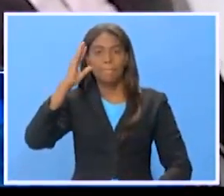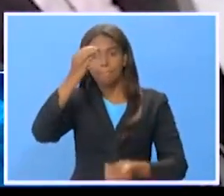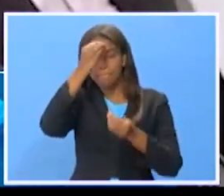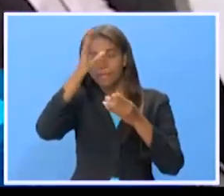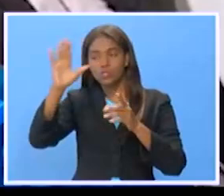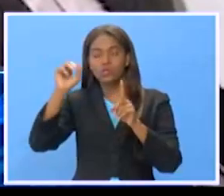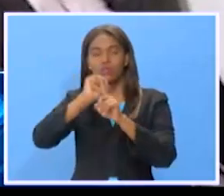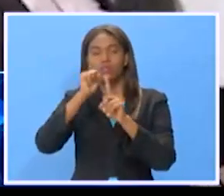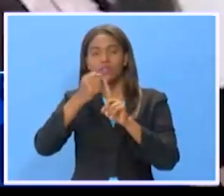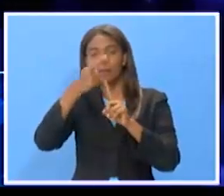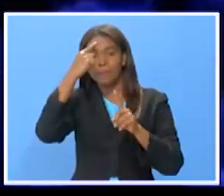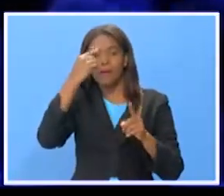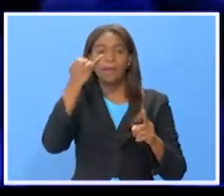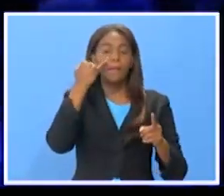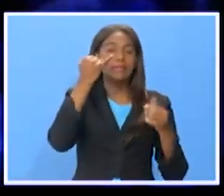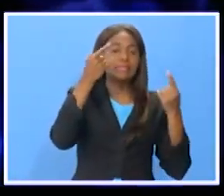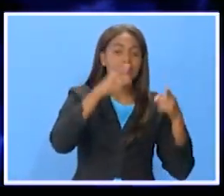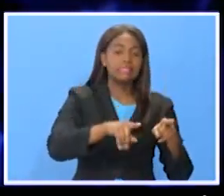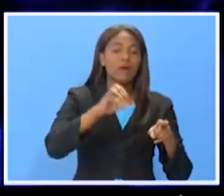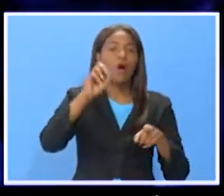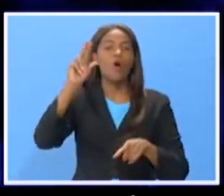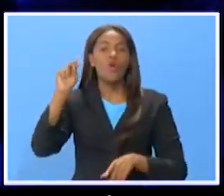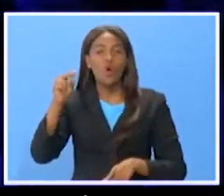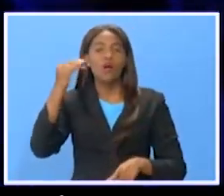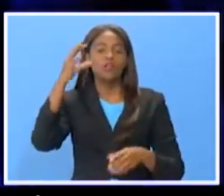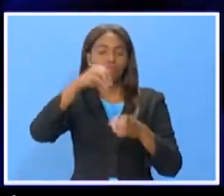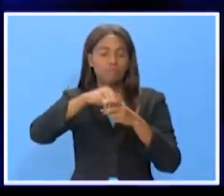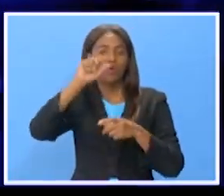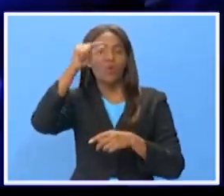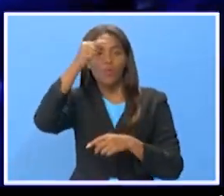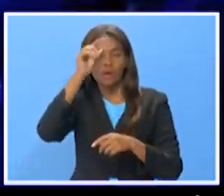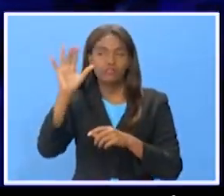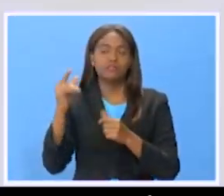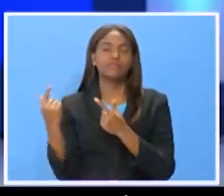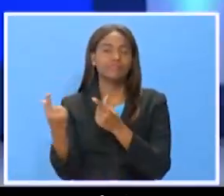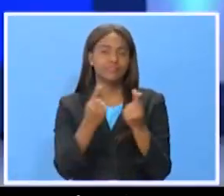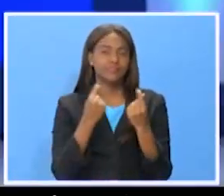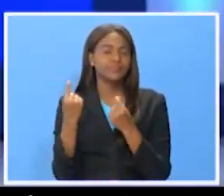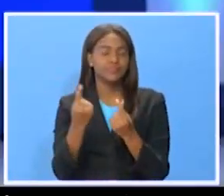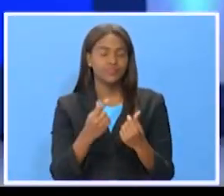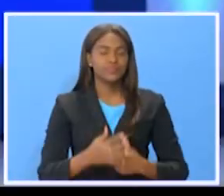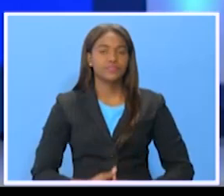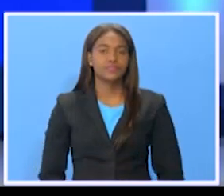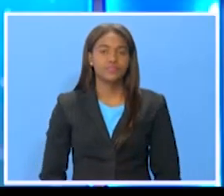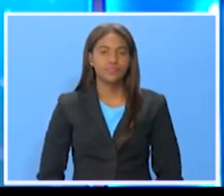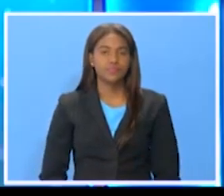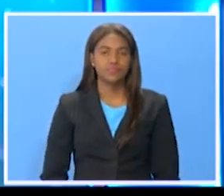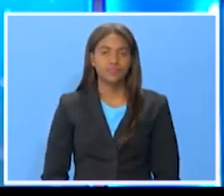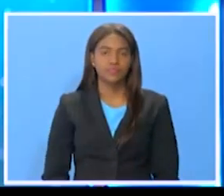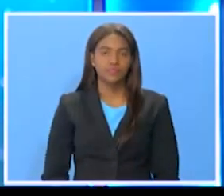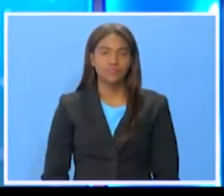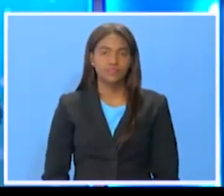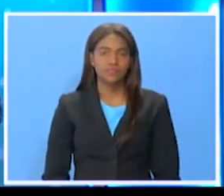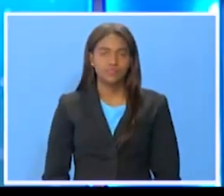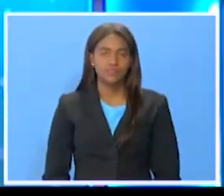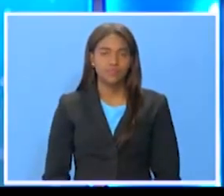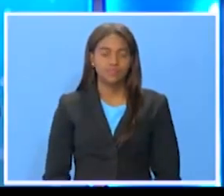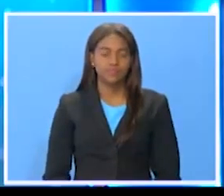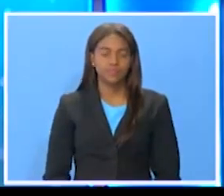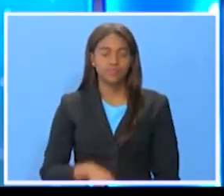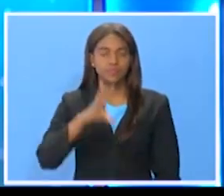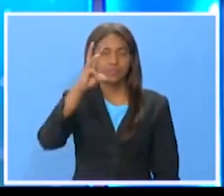la legalidad o no del evento del partido de gobierno. Para 4RD Noticias, Ramón Santana Álvarez. Señoras, si